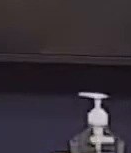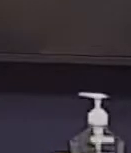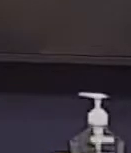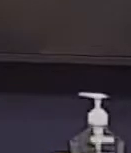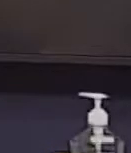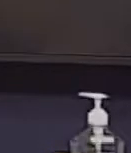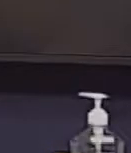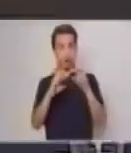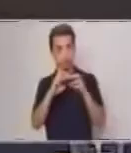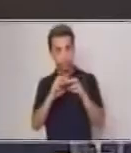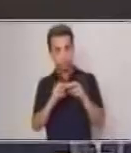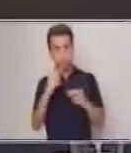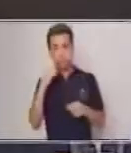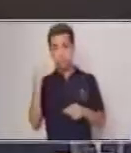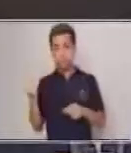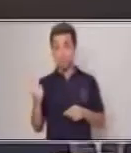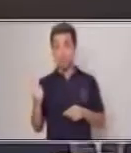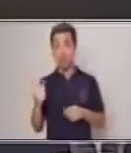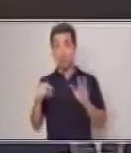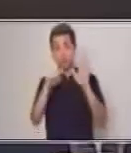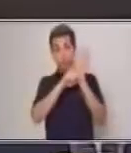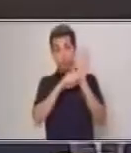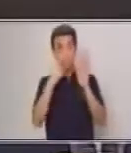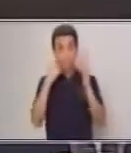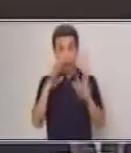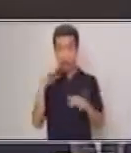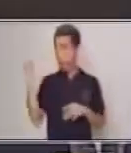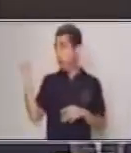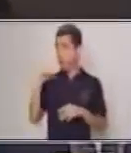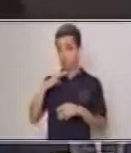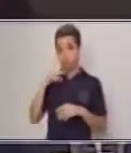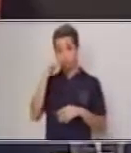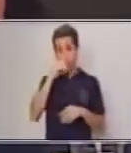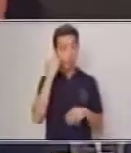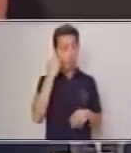Diferencia. Ya lo observamos.